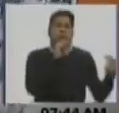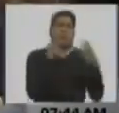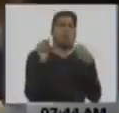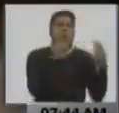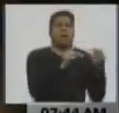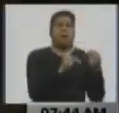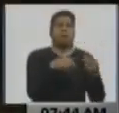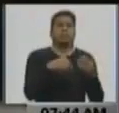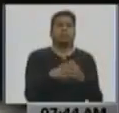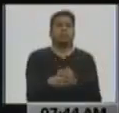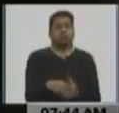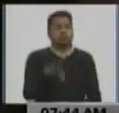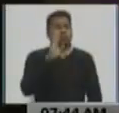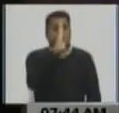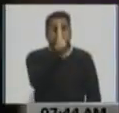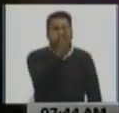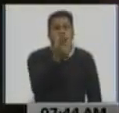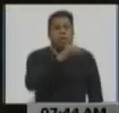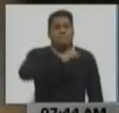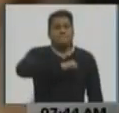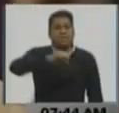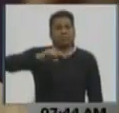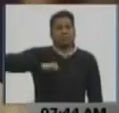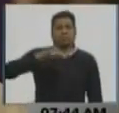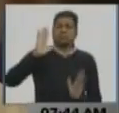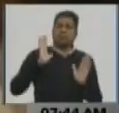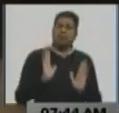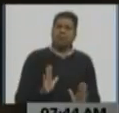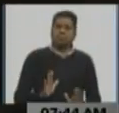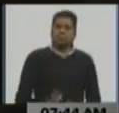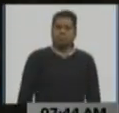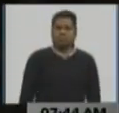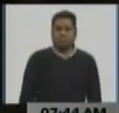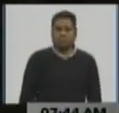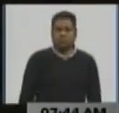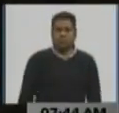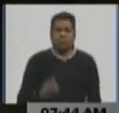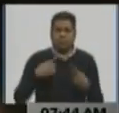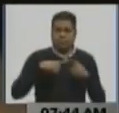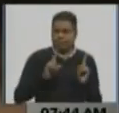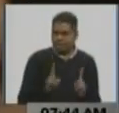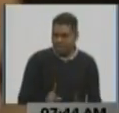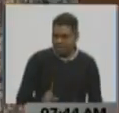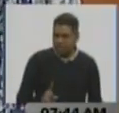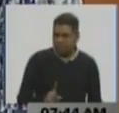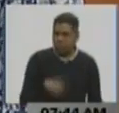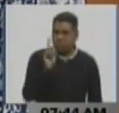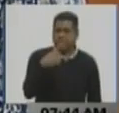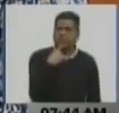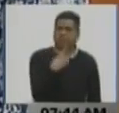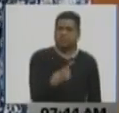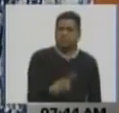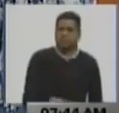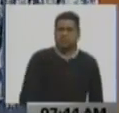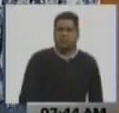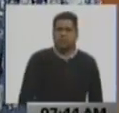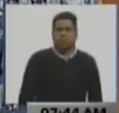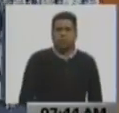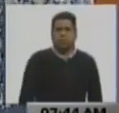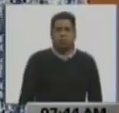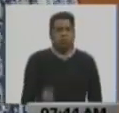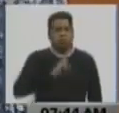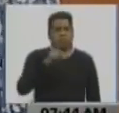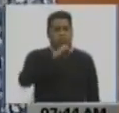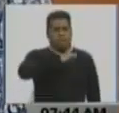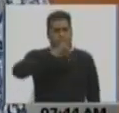Consejo. Esa es su percepción personal. E incluso, me atrevo a decir, no tanto